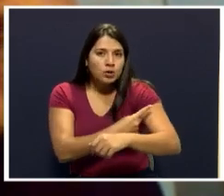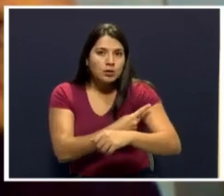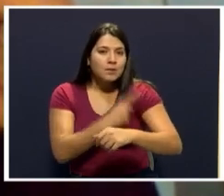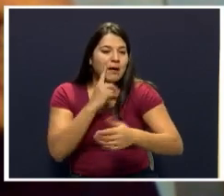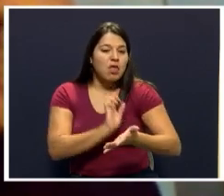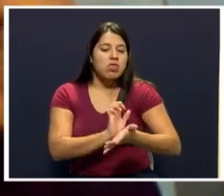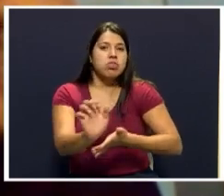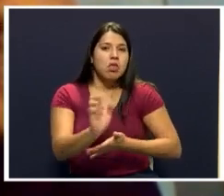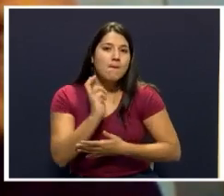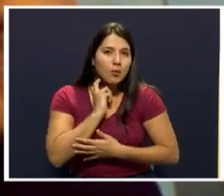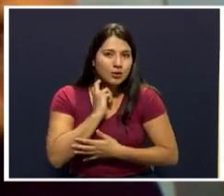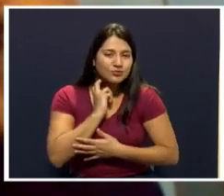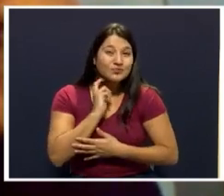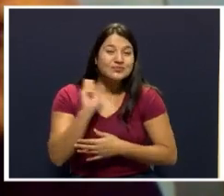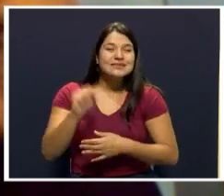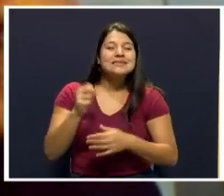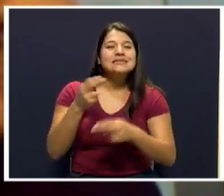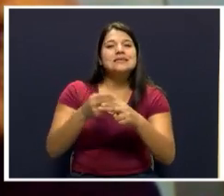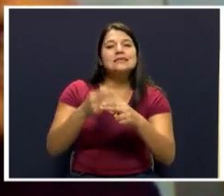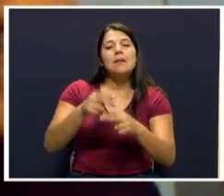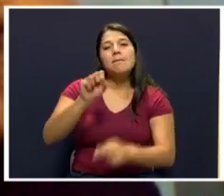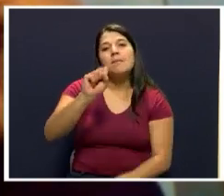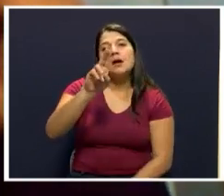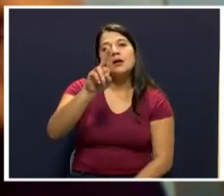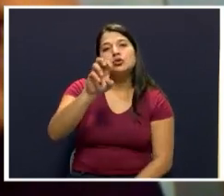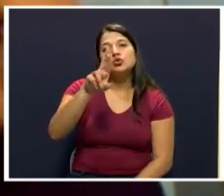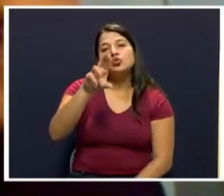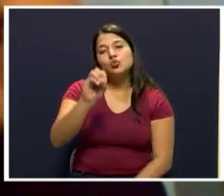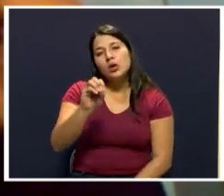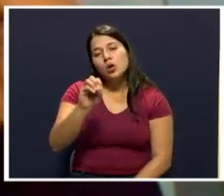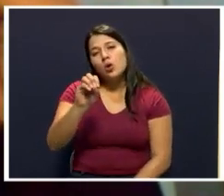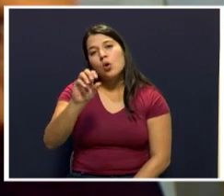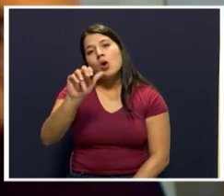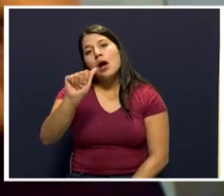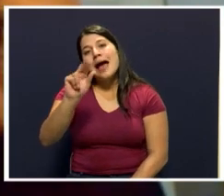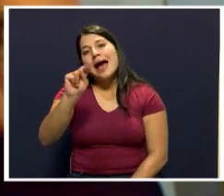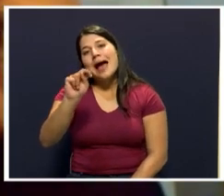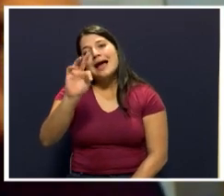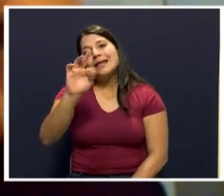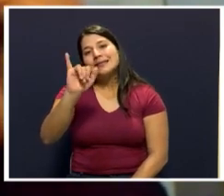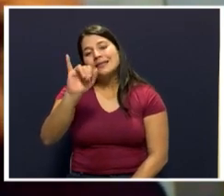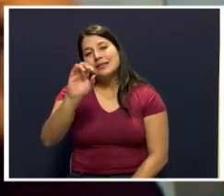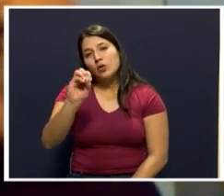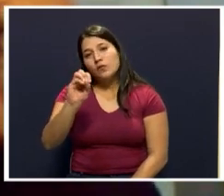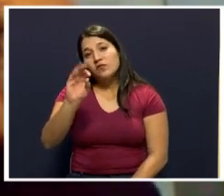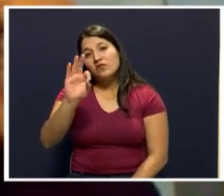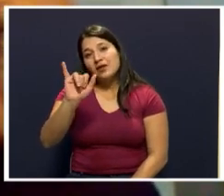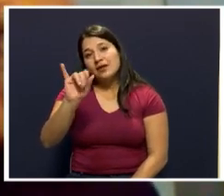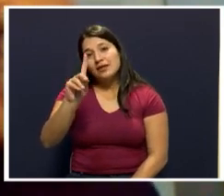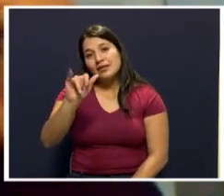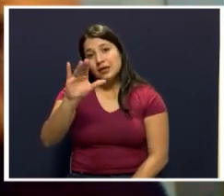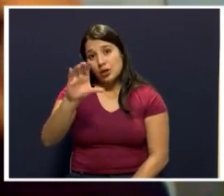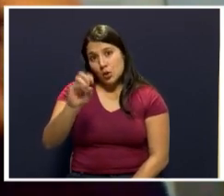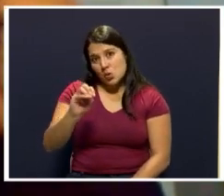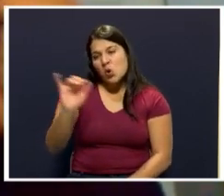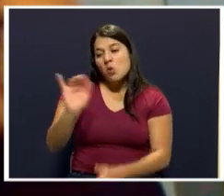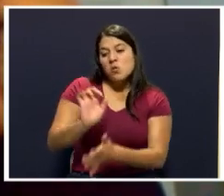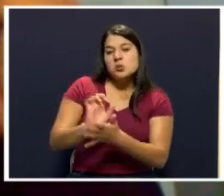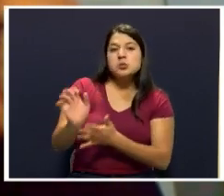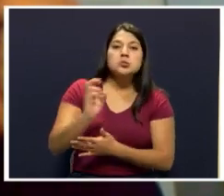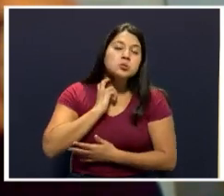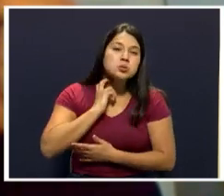es bien conocido, la misión de este instituto ha sido estudiar el tema de los envenenamientos por mordedura de serpiente